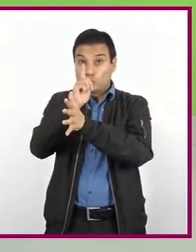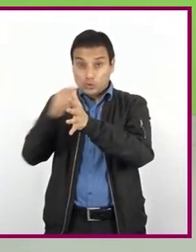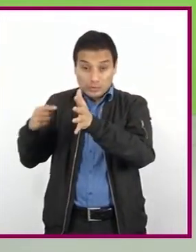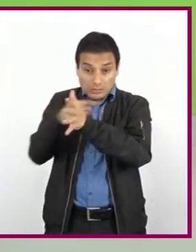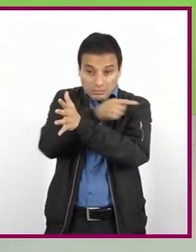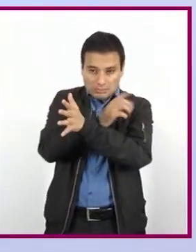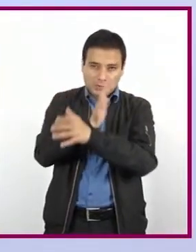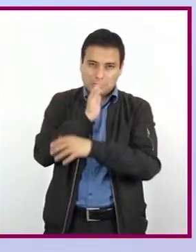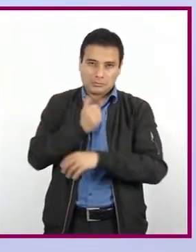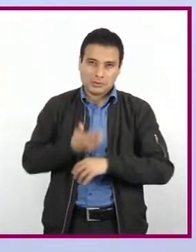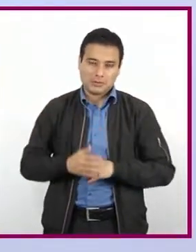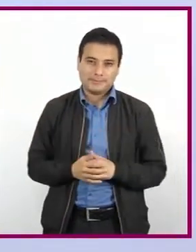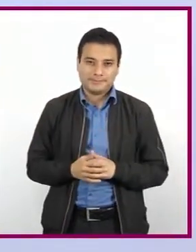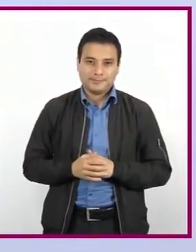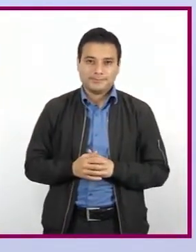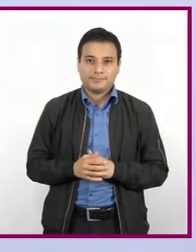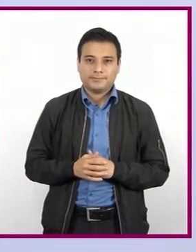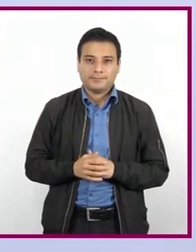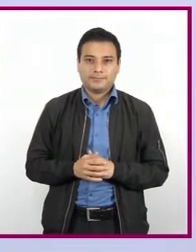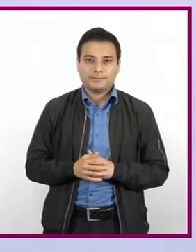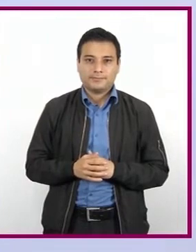intento.